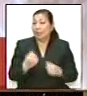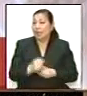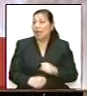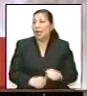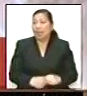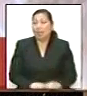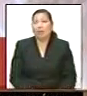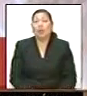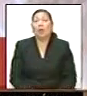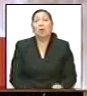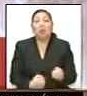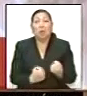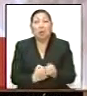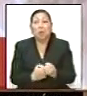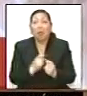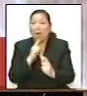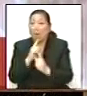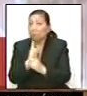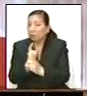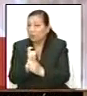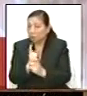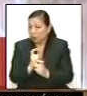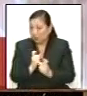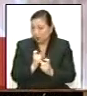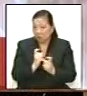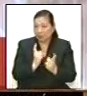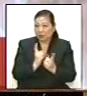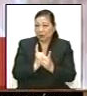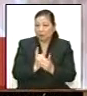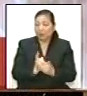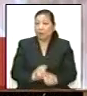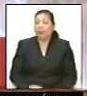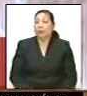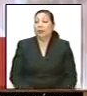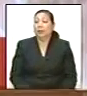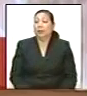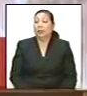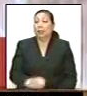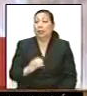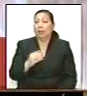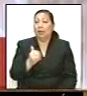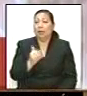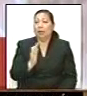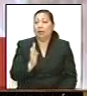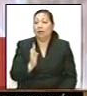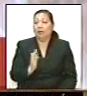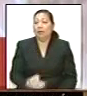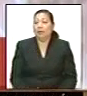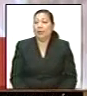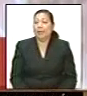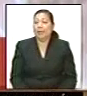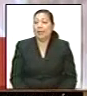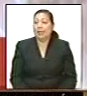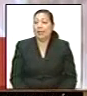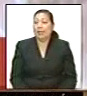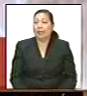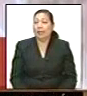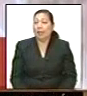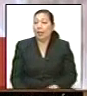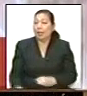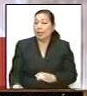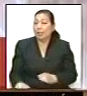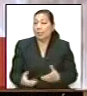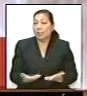el apoyo de una consultoría de la caf que es realizar